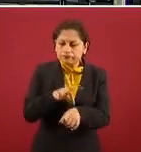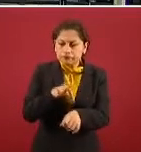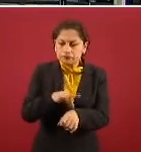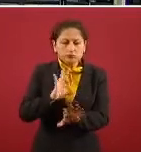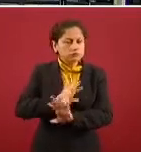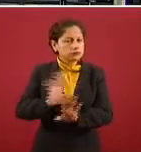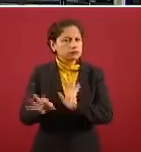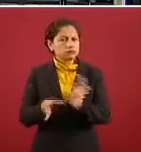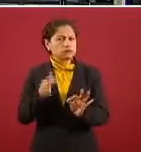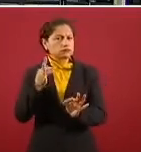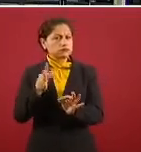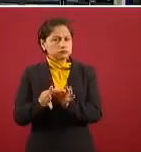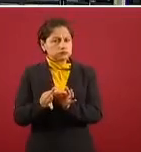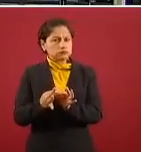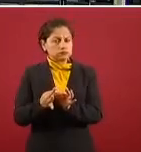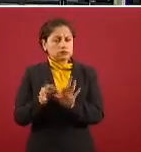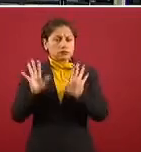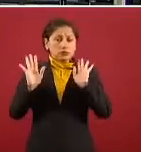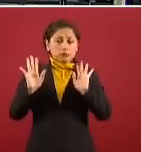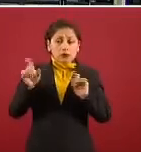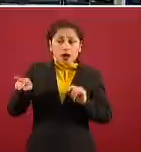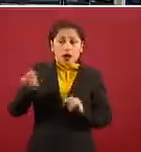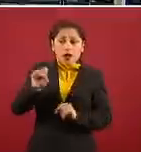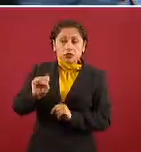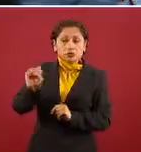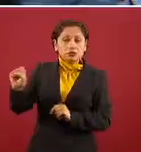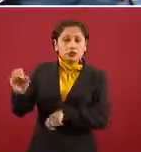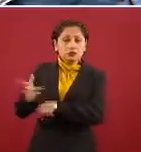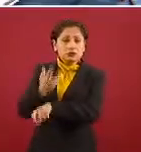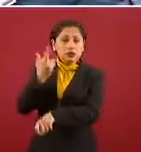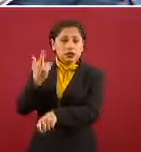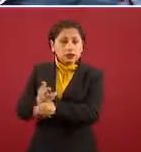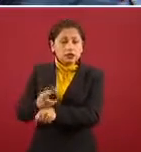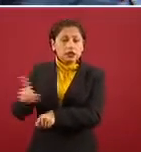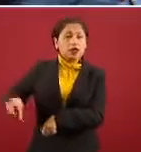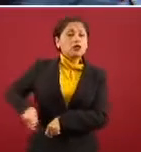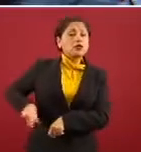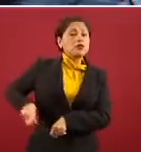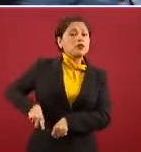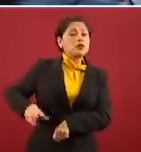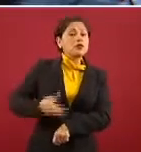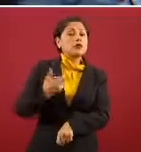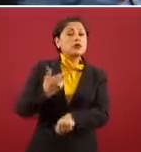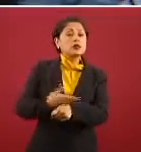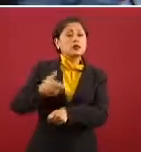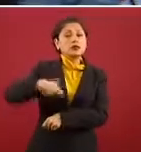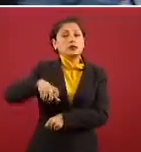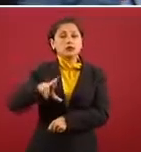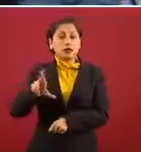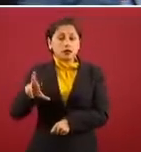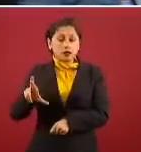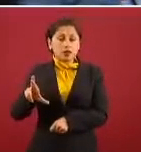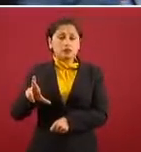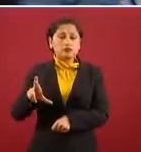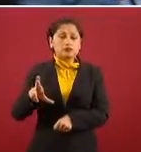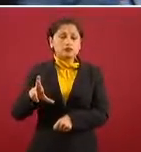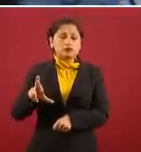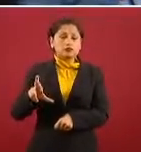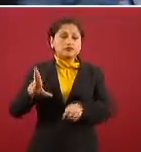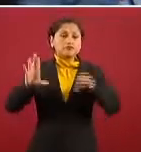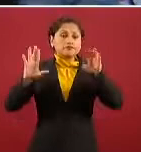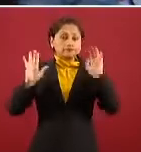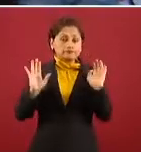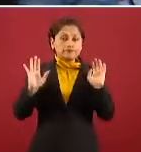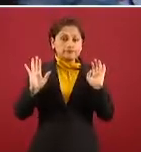Si la Secretaría de Salud y el gobierno de Quintana Roo, de Carlos Joaquín, pudieran echarlo a andar, serviría